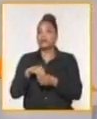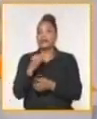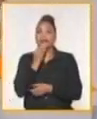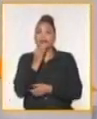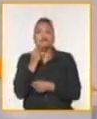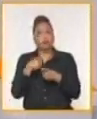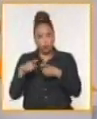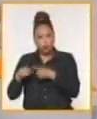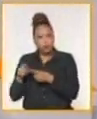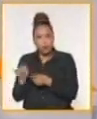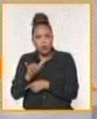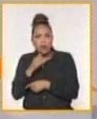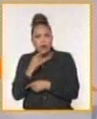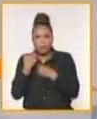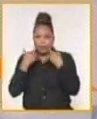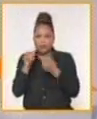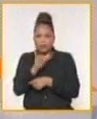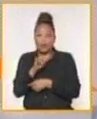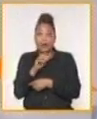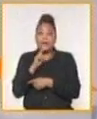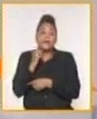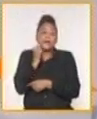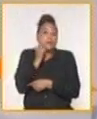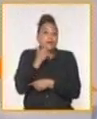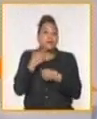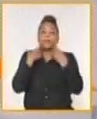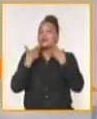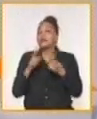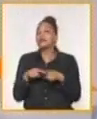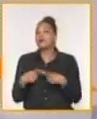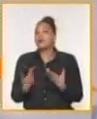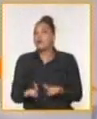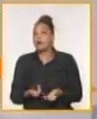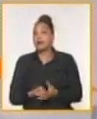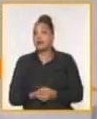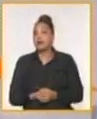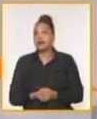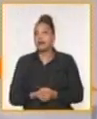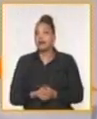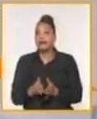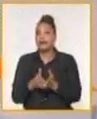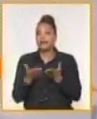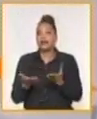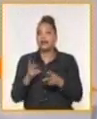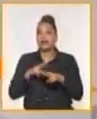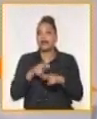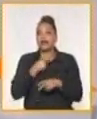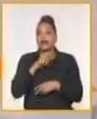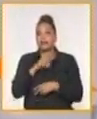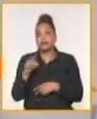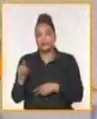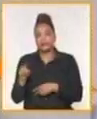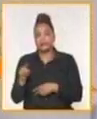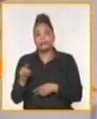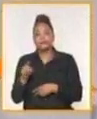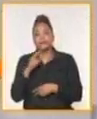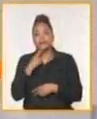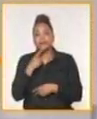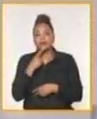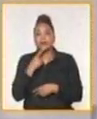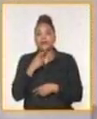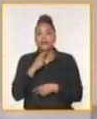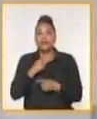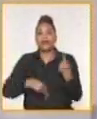otros muy importantes y muy bien informados, el diario Haaretz, que está siendo boicoteado por